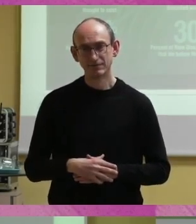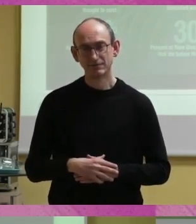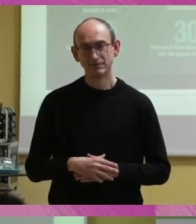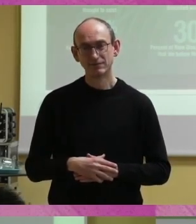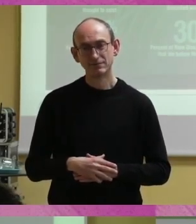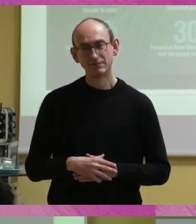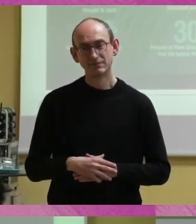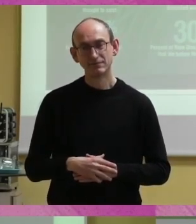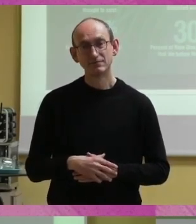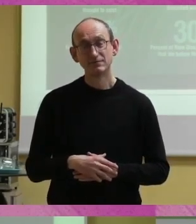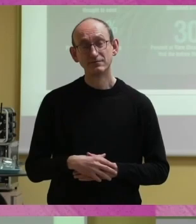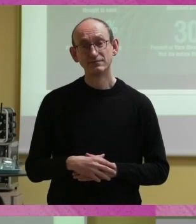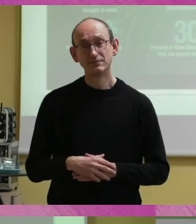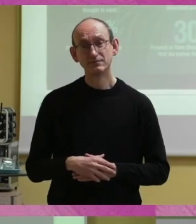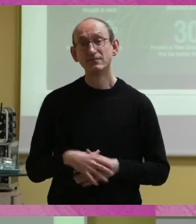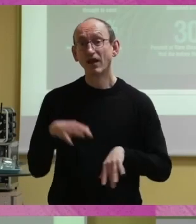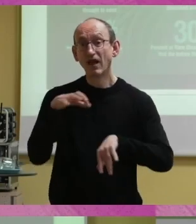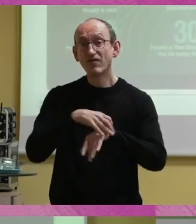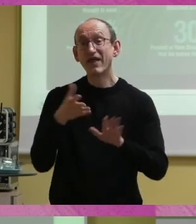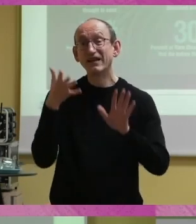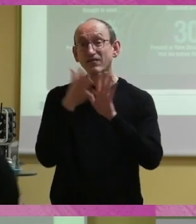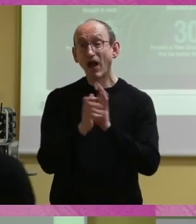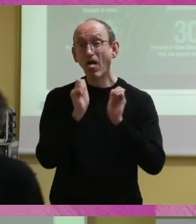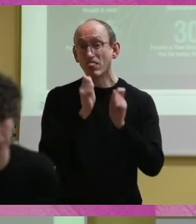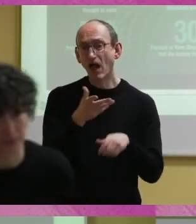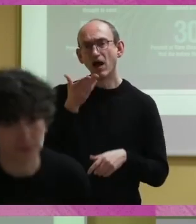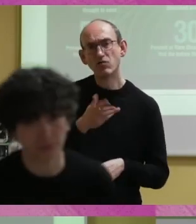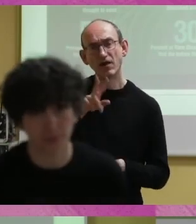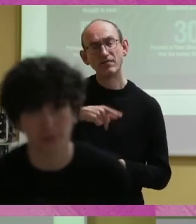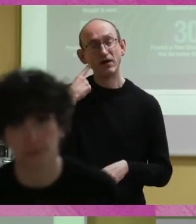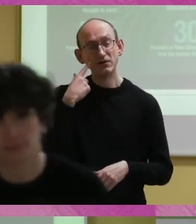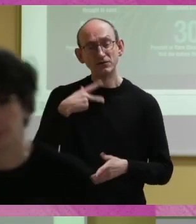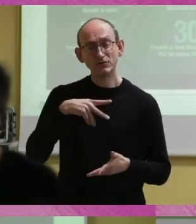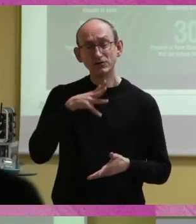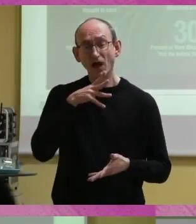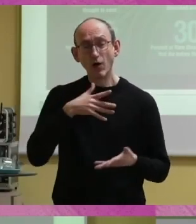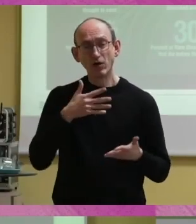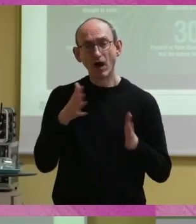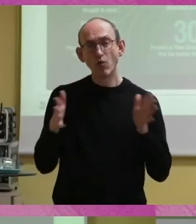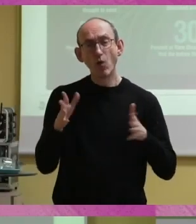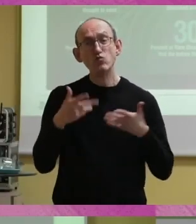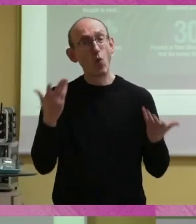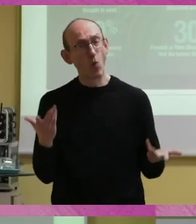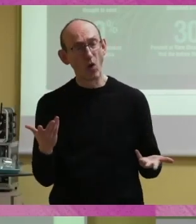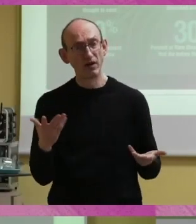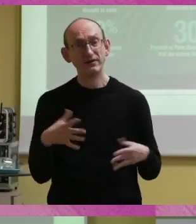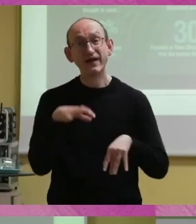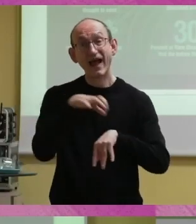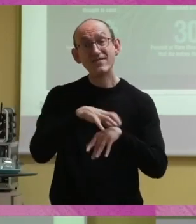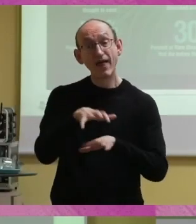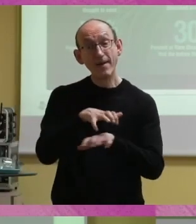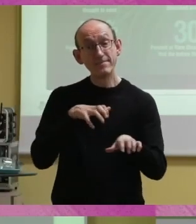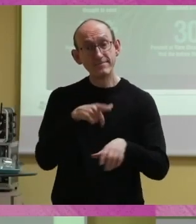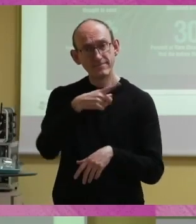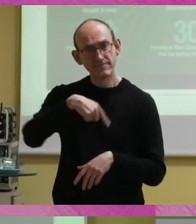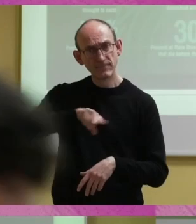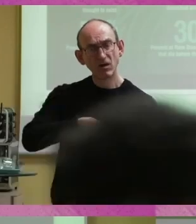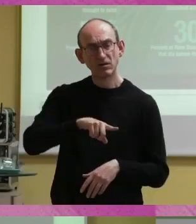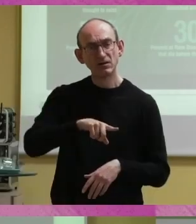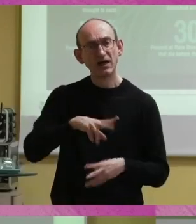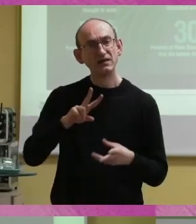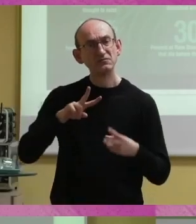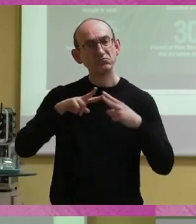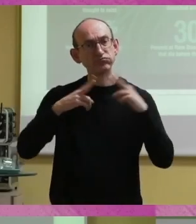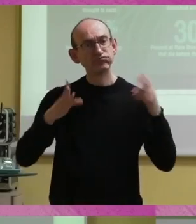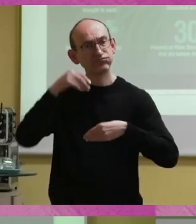Para definir estas enfermedades, comentaba, y para ver dónde estamos, ¿no? Veis que la mayoría de estas enfermedades tienen una carga